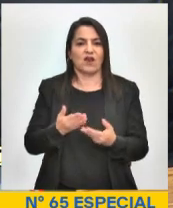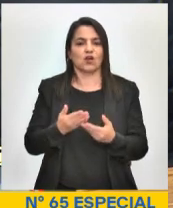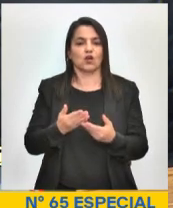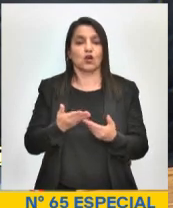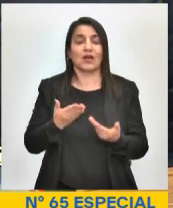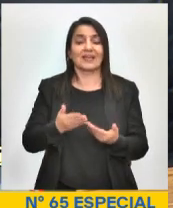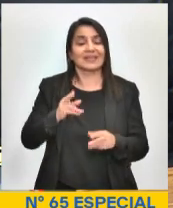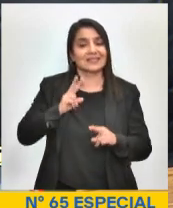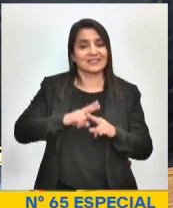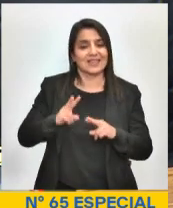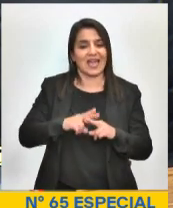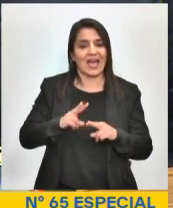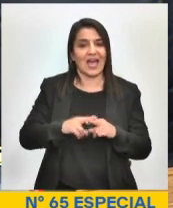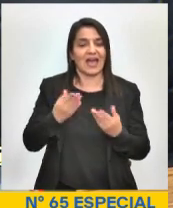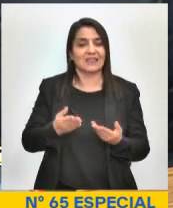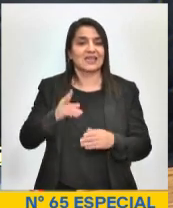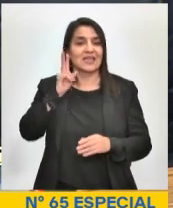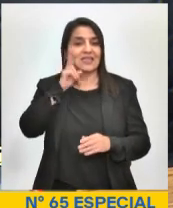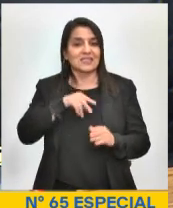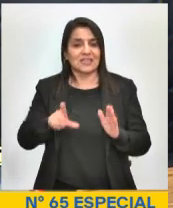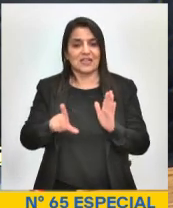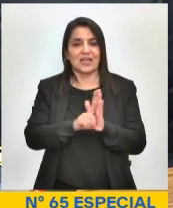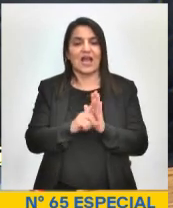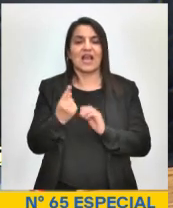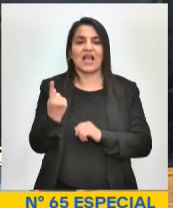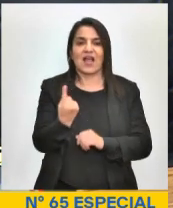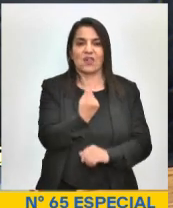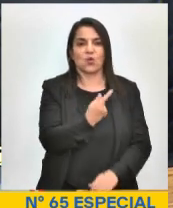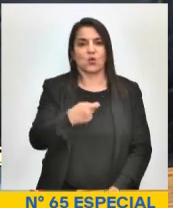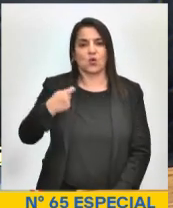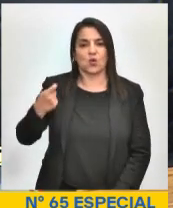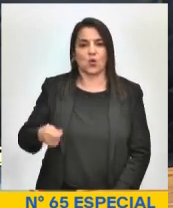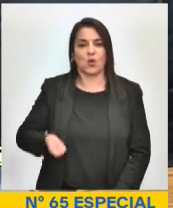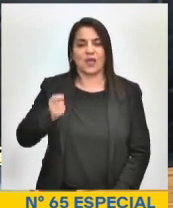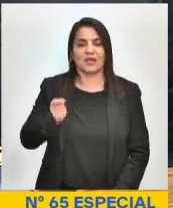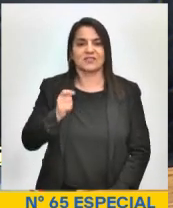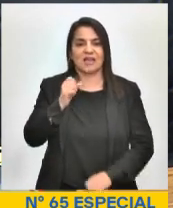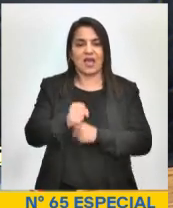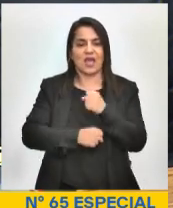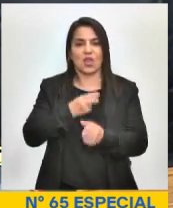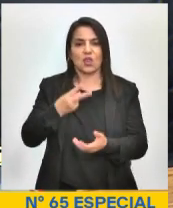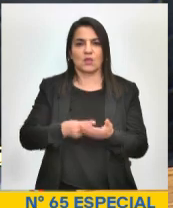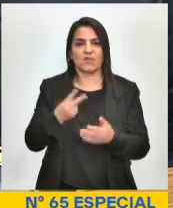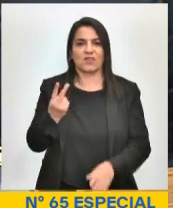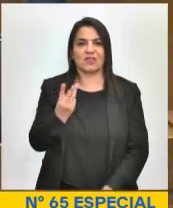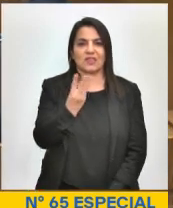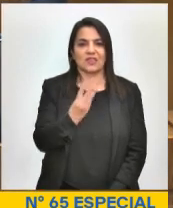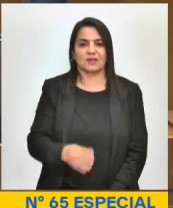perjuicio de las obligaciones legales que le competen a cada juez. En el año 2023, presidente,